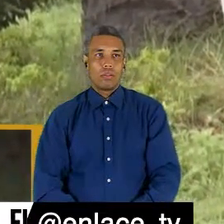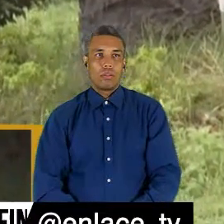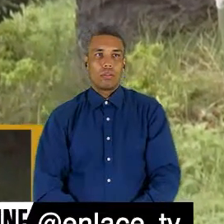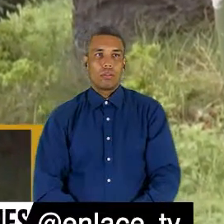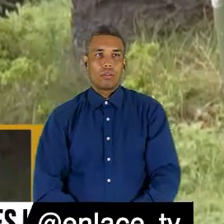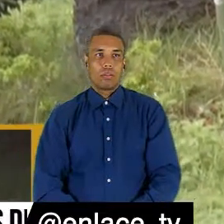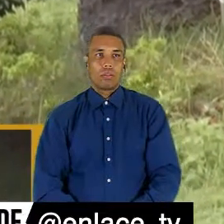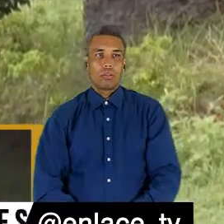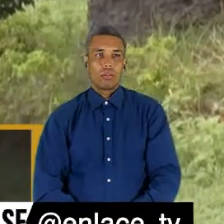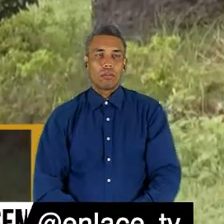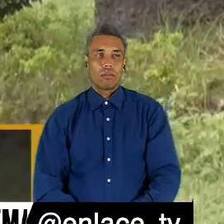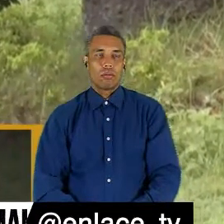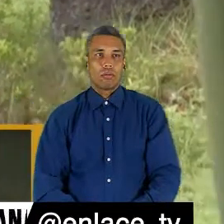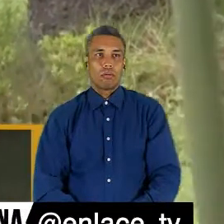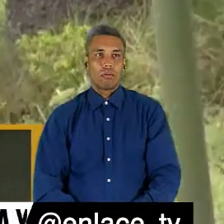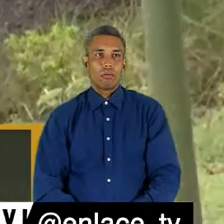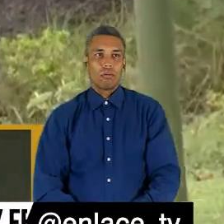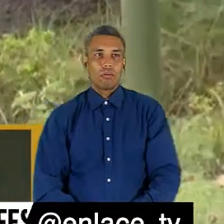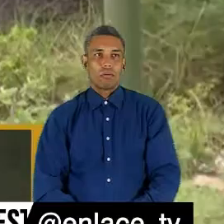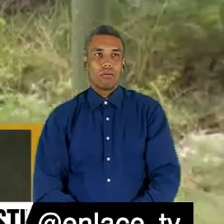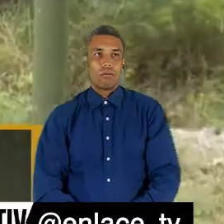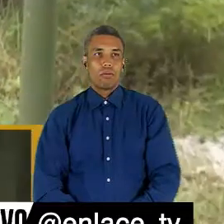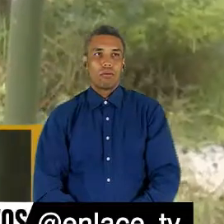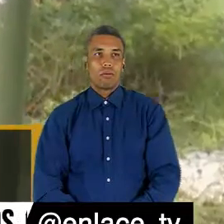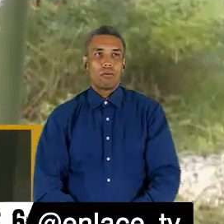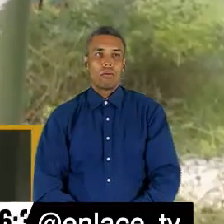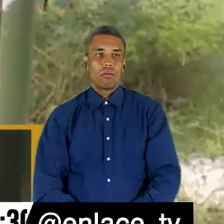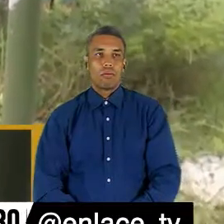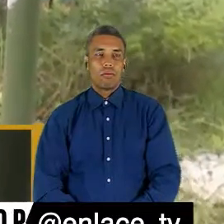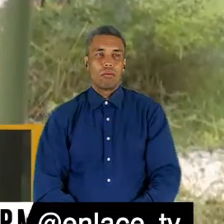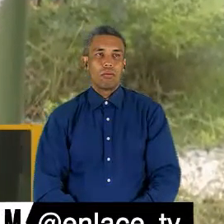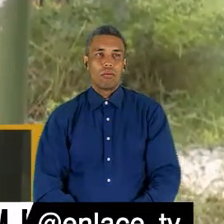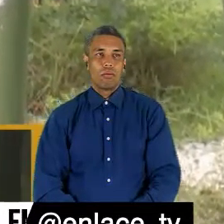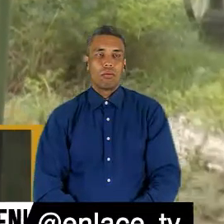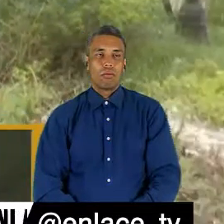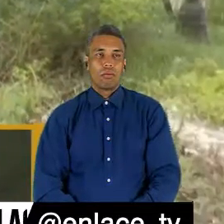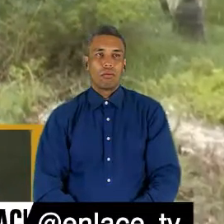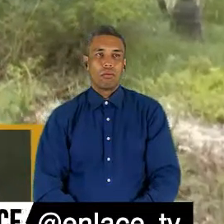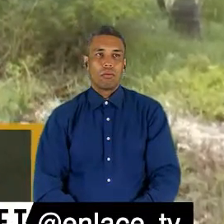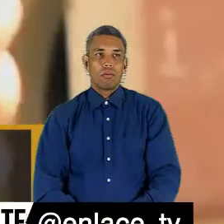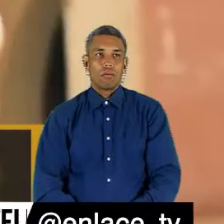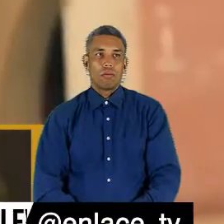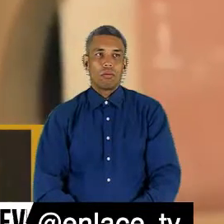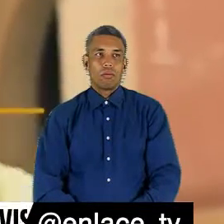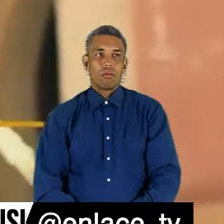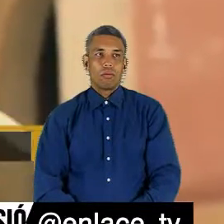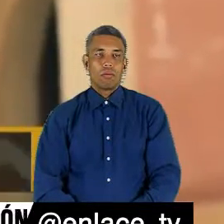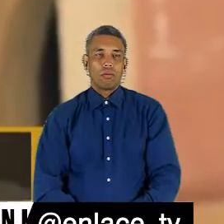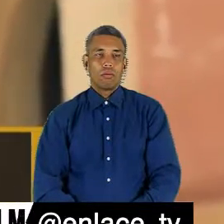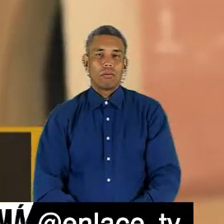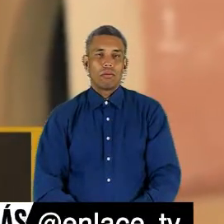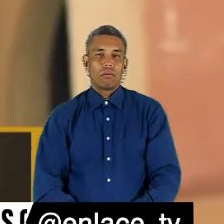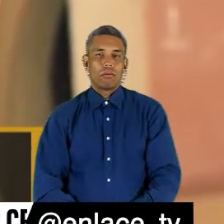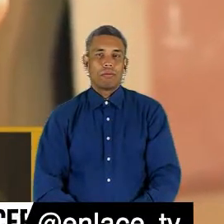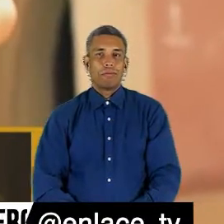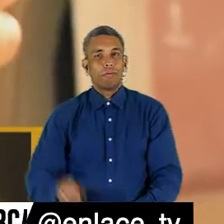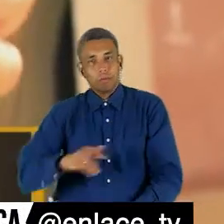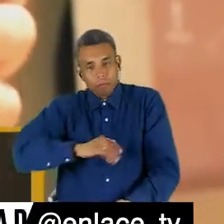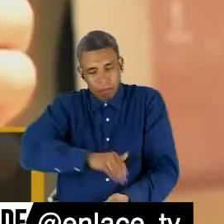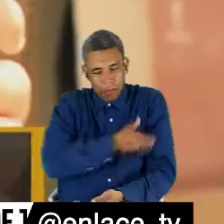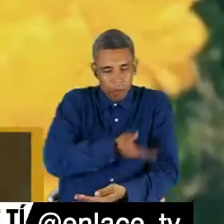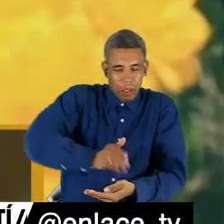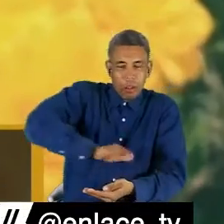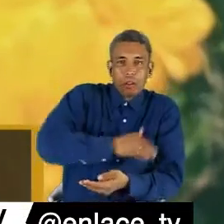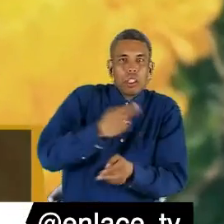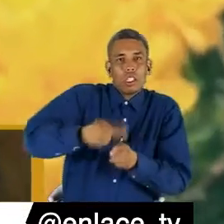botella. ¿Cómo puedo volver a tenerla? Yo no sé qué hacer si no está ella. Una Huella es el nuevo sencillo